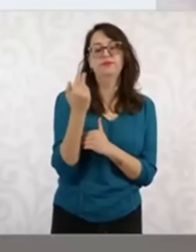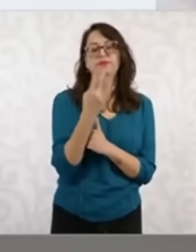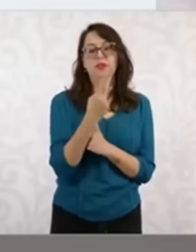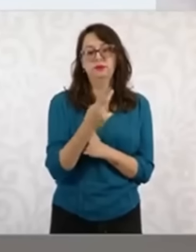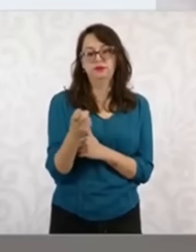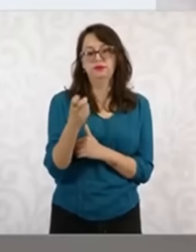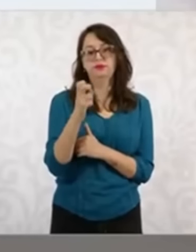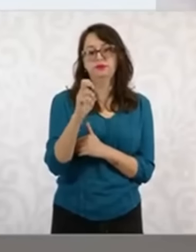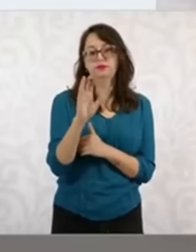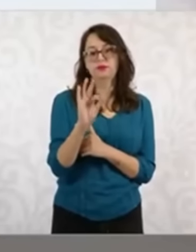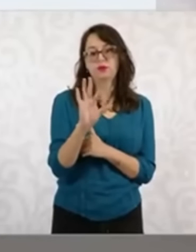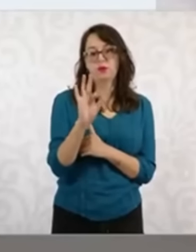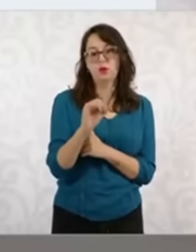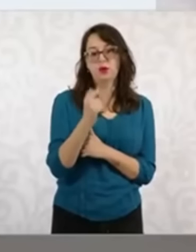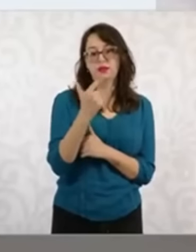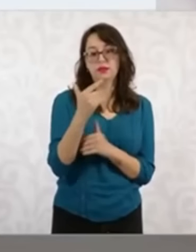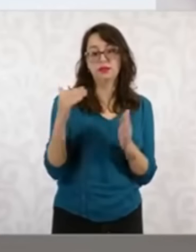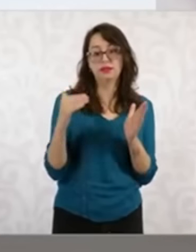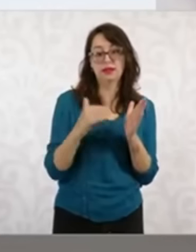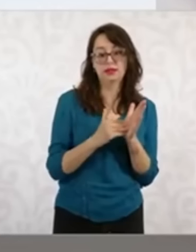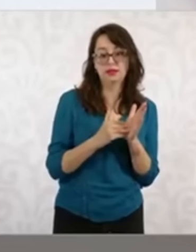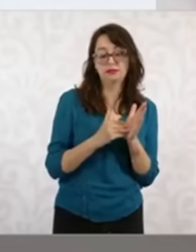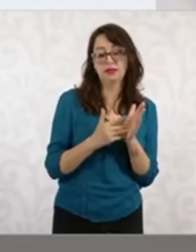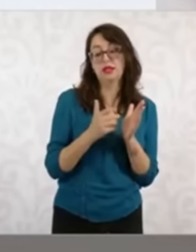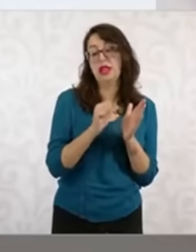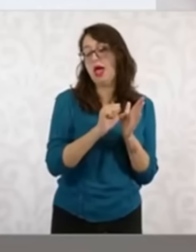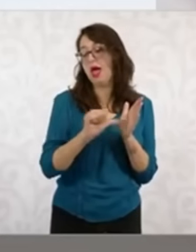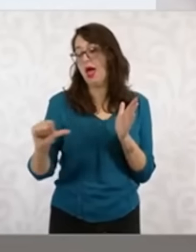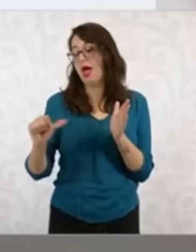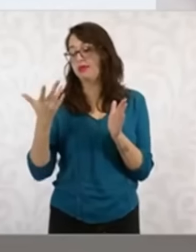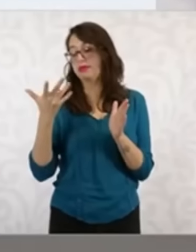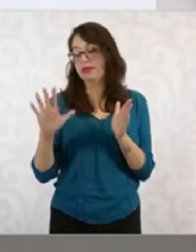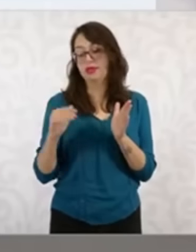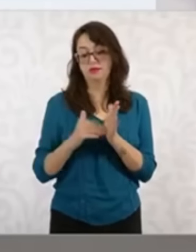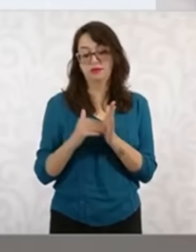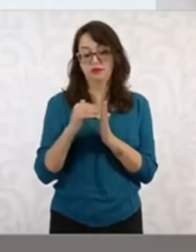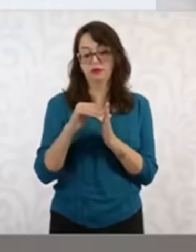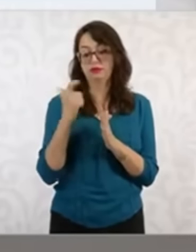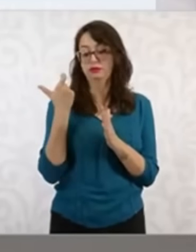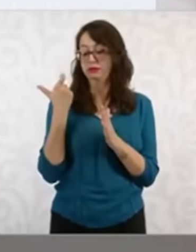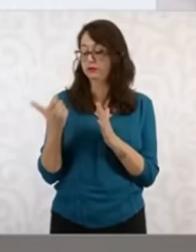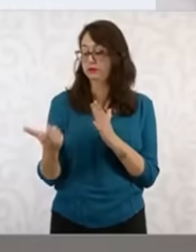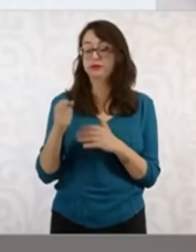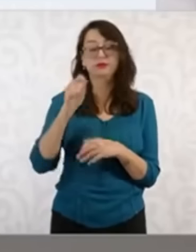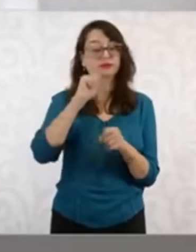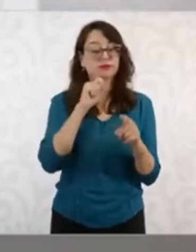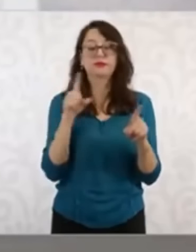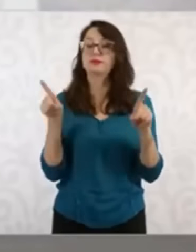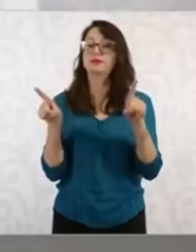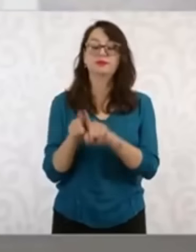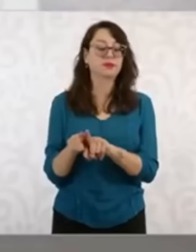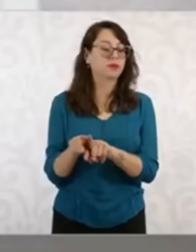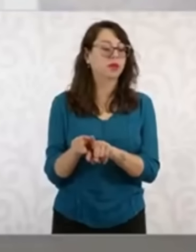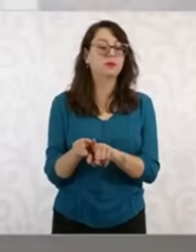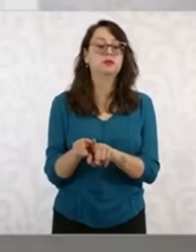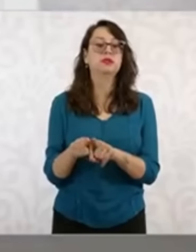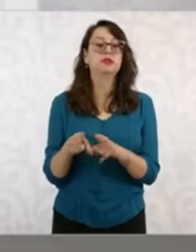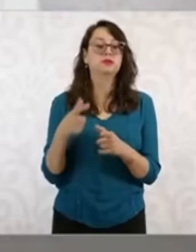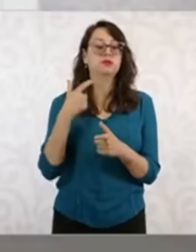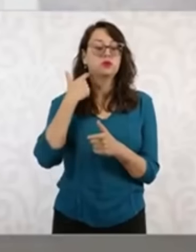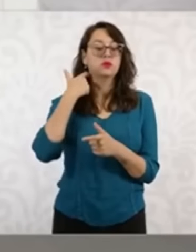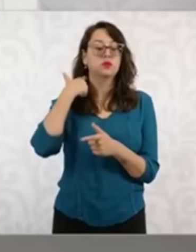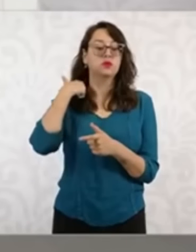247,966 pesos. Y menor a 10 millones de pesos. El esquema es igual, vamos a